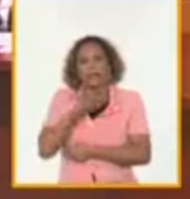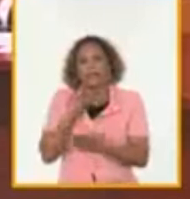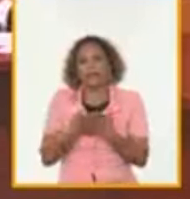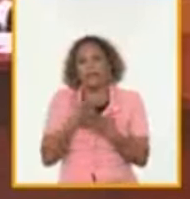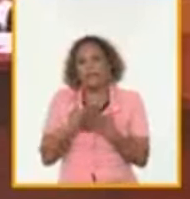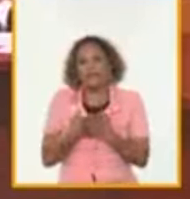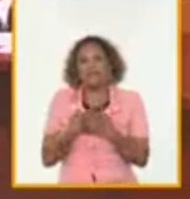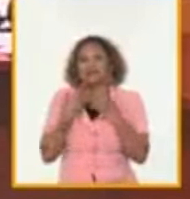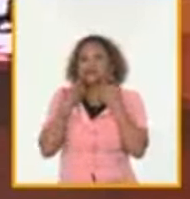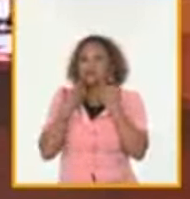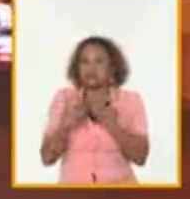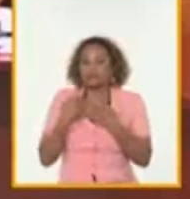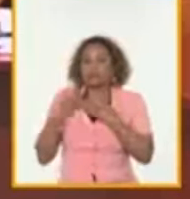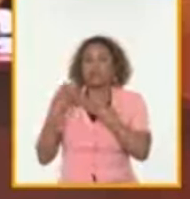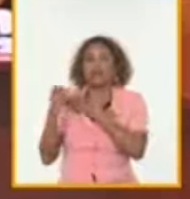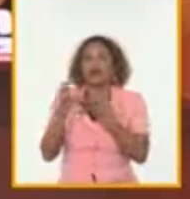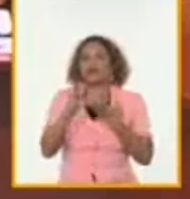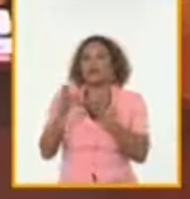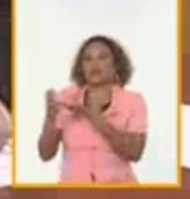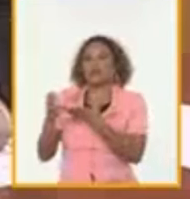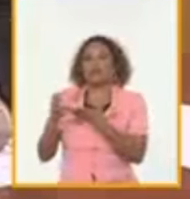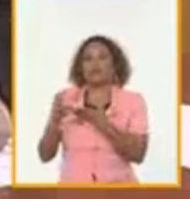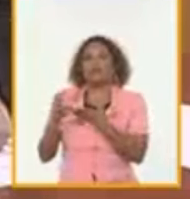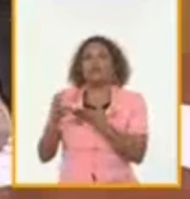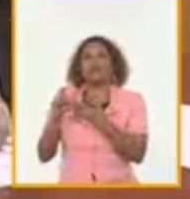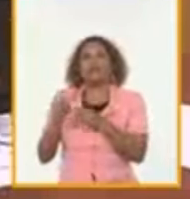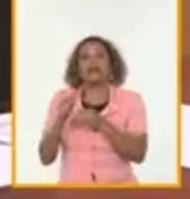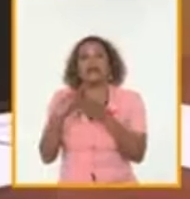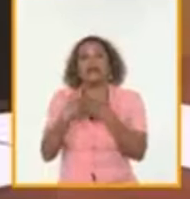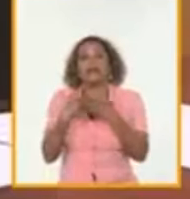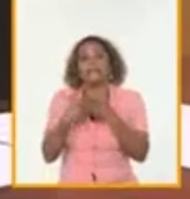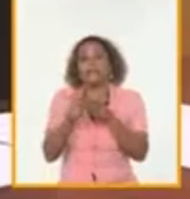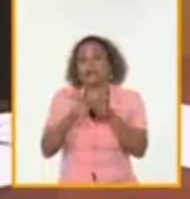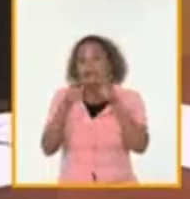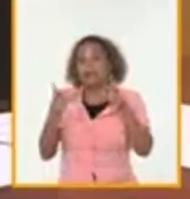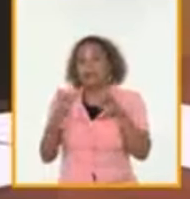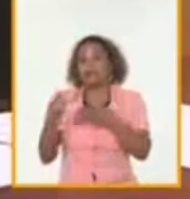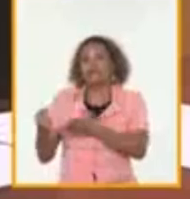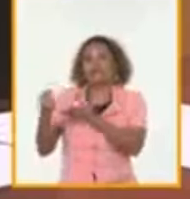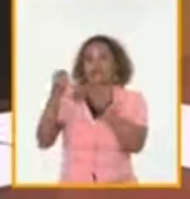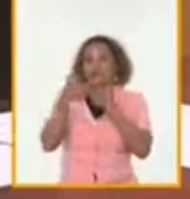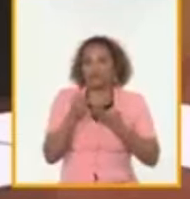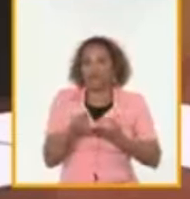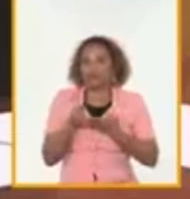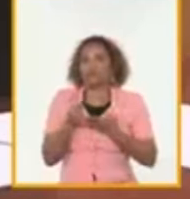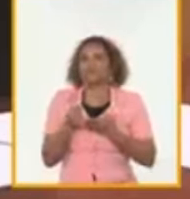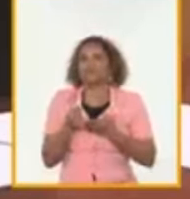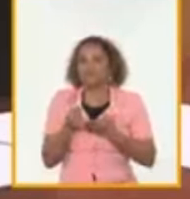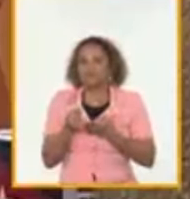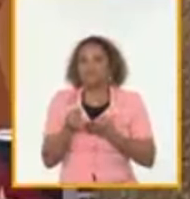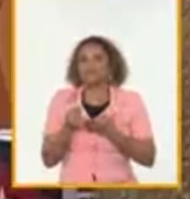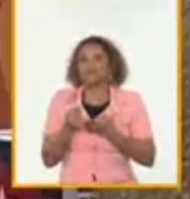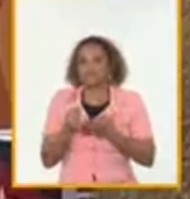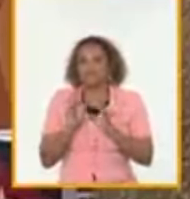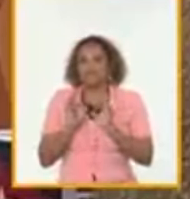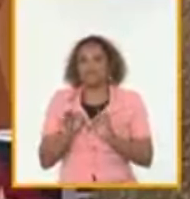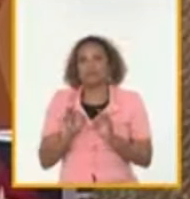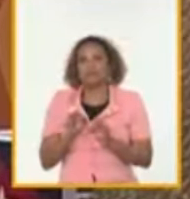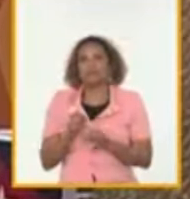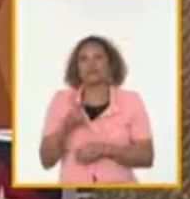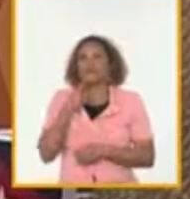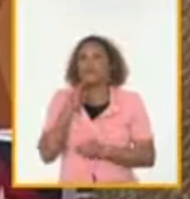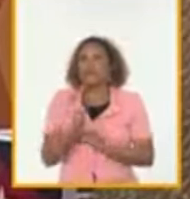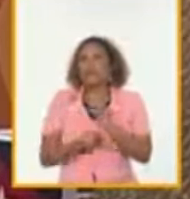imprescindible la cooperación de todas estas grandes empresas que nosotros tenemos en la provincia en exactamente en nosotros